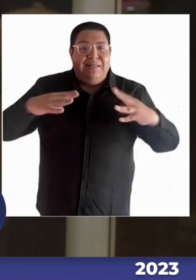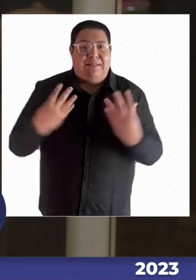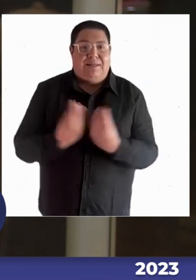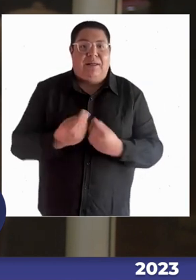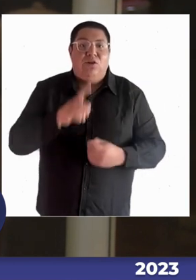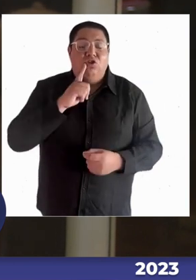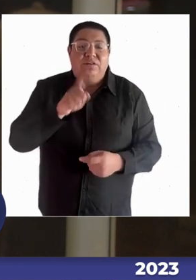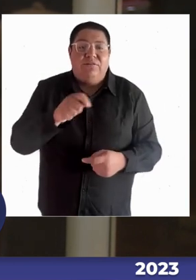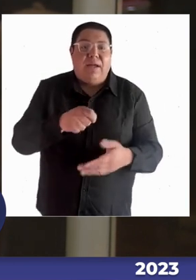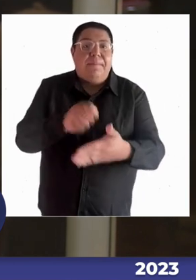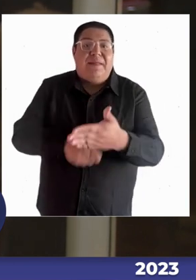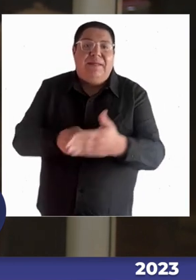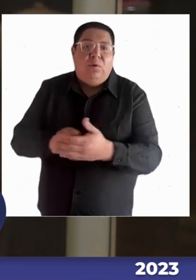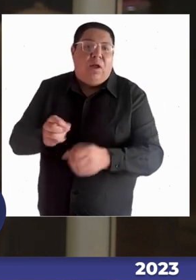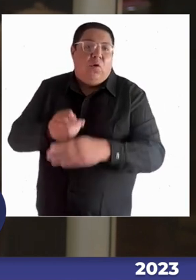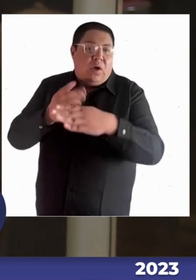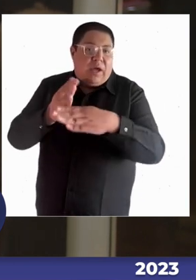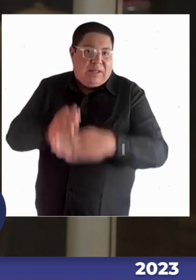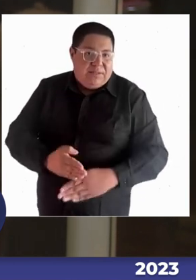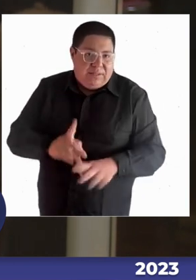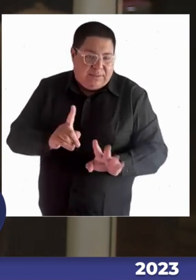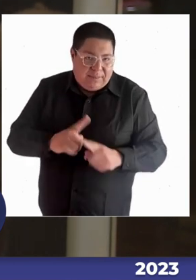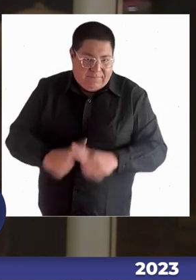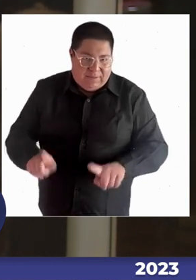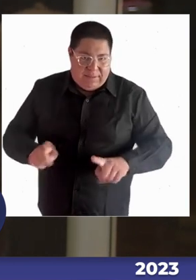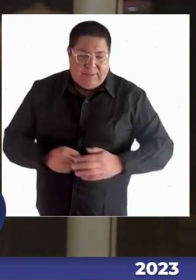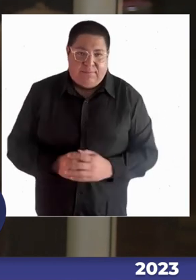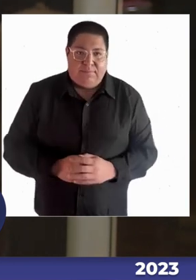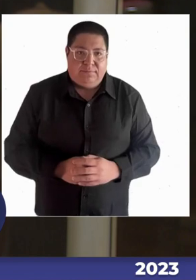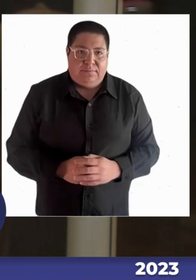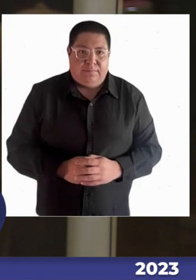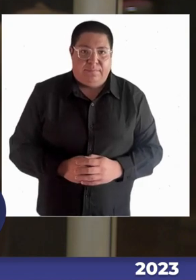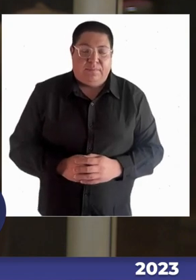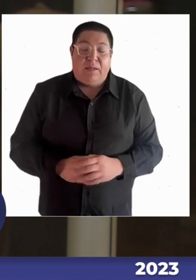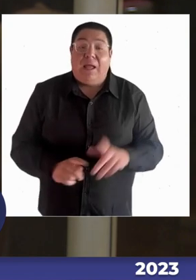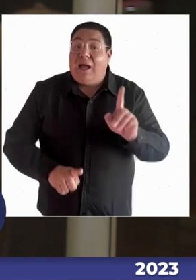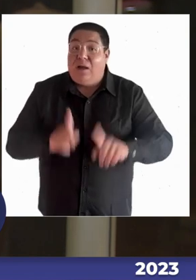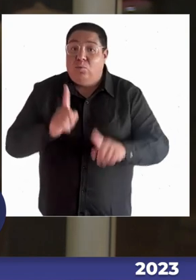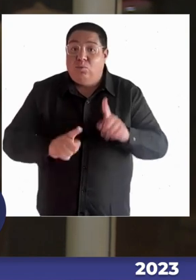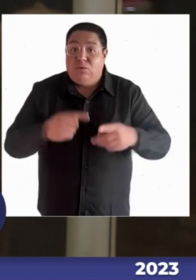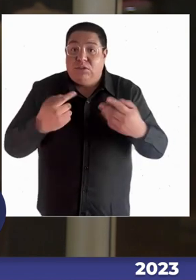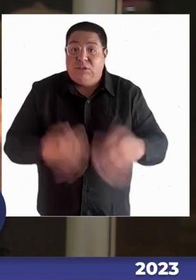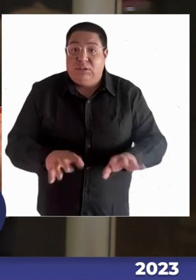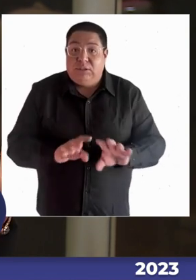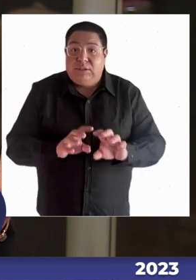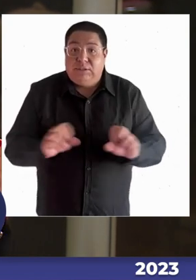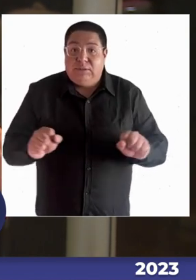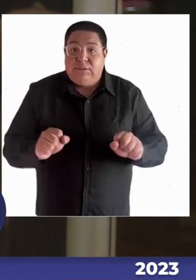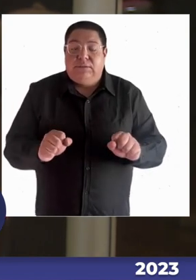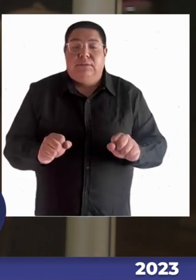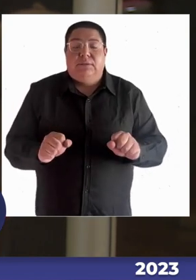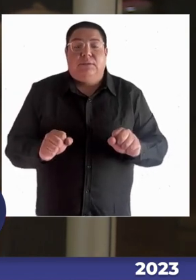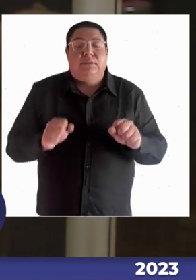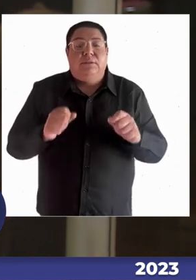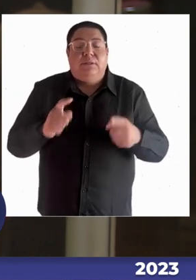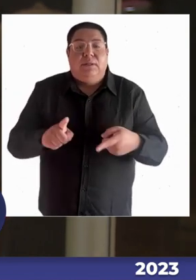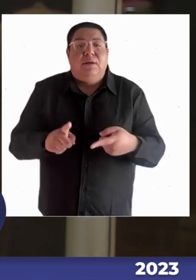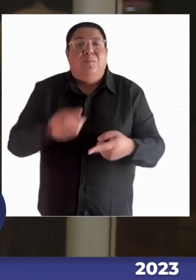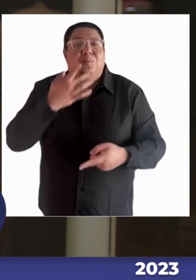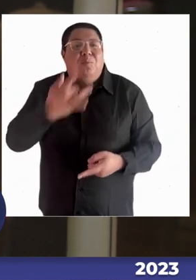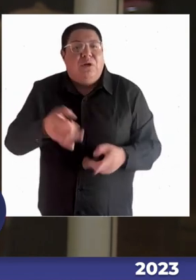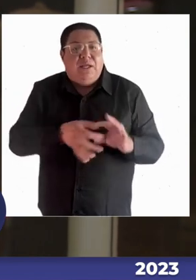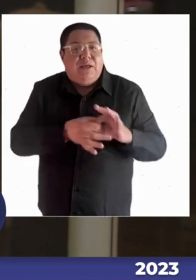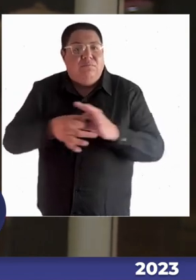asistencia. Y si hay alguna iniciativa legislativa en esta línea. A me parece muy importante avanzar en esto porque es